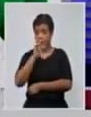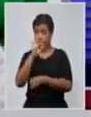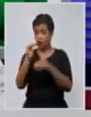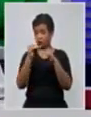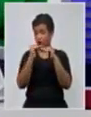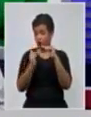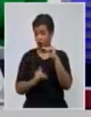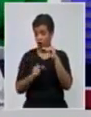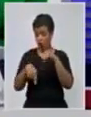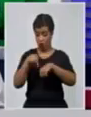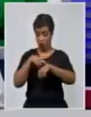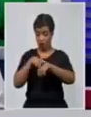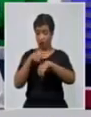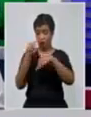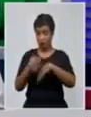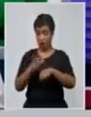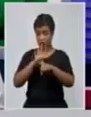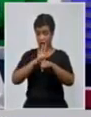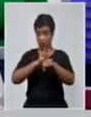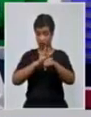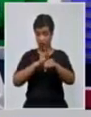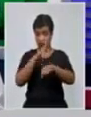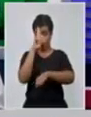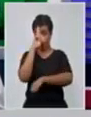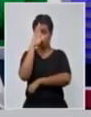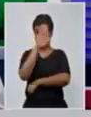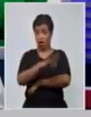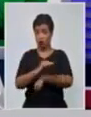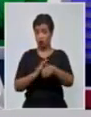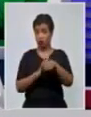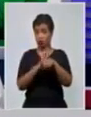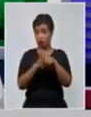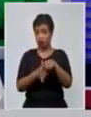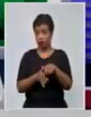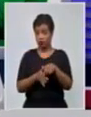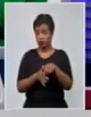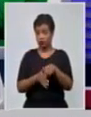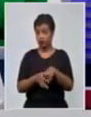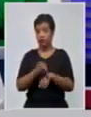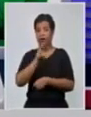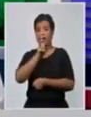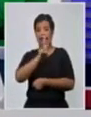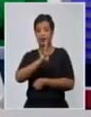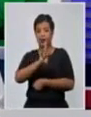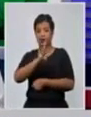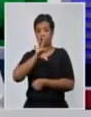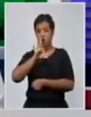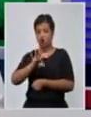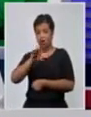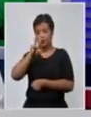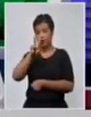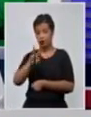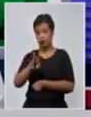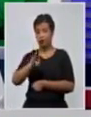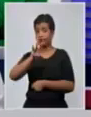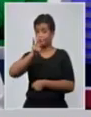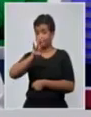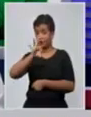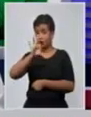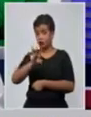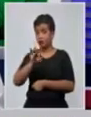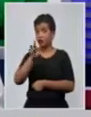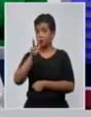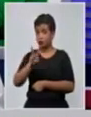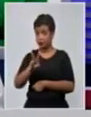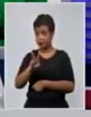menos que están en estos momentos ingresados con COVID-19, estamos hablando de 382.